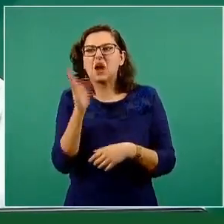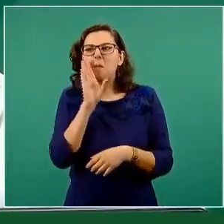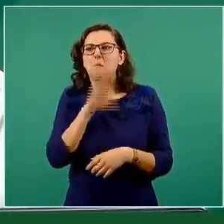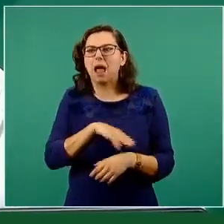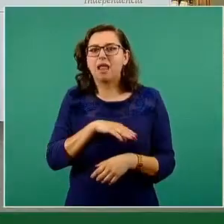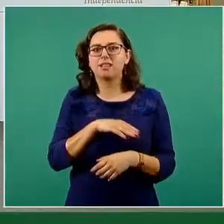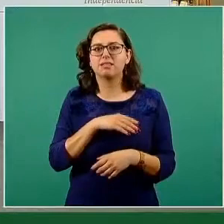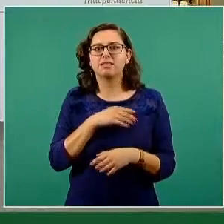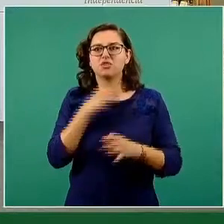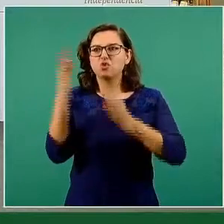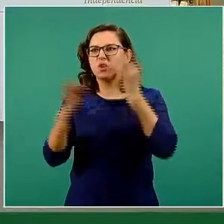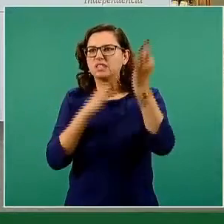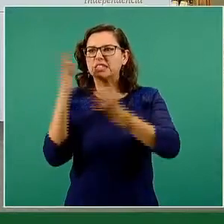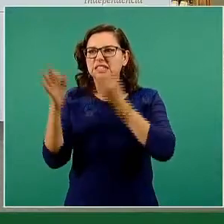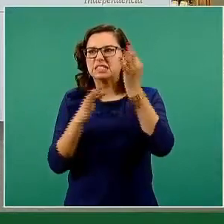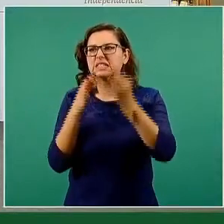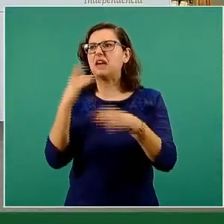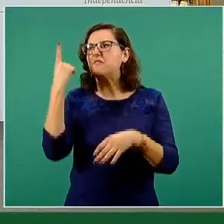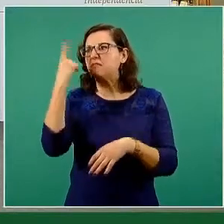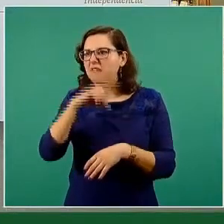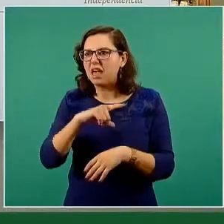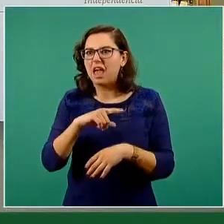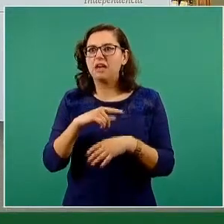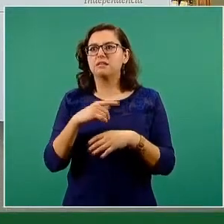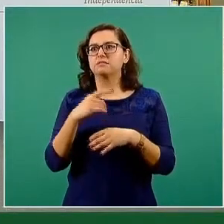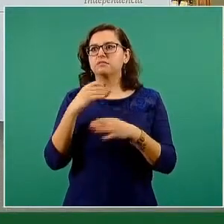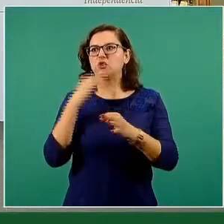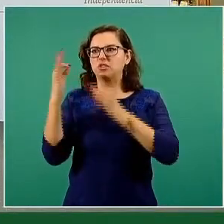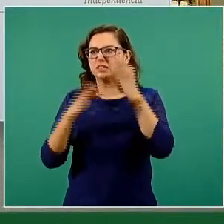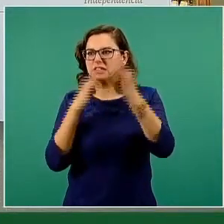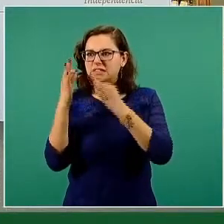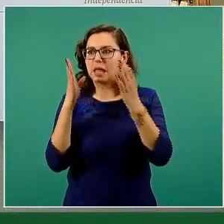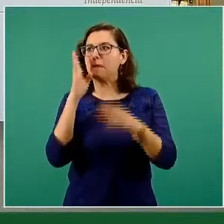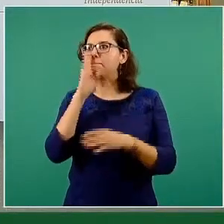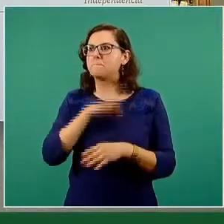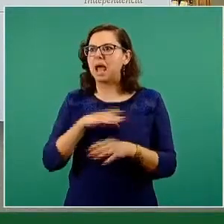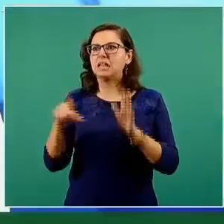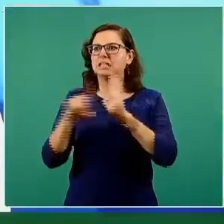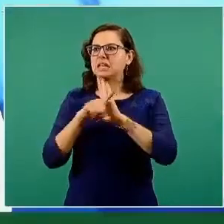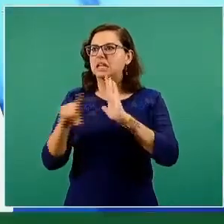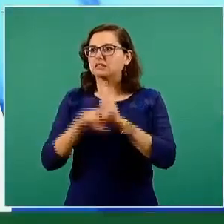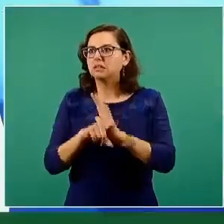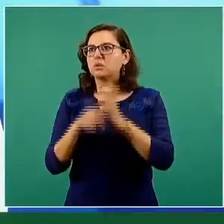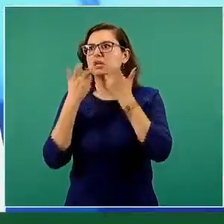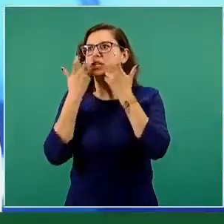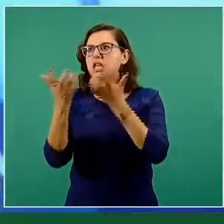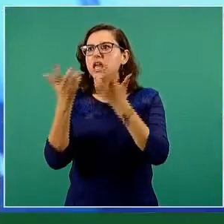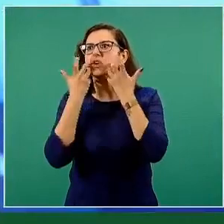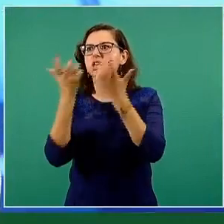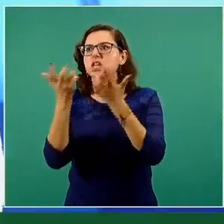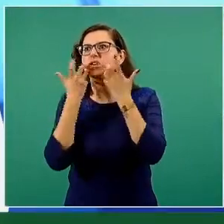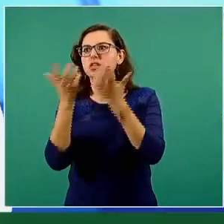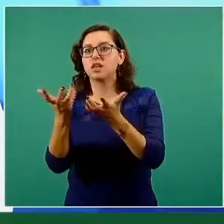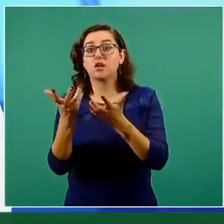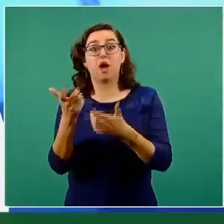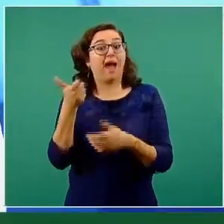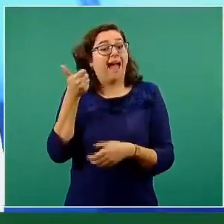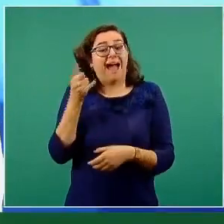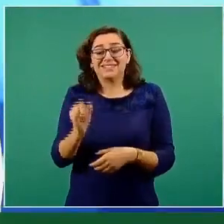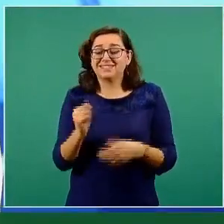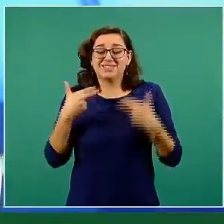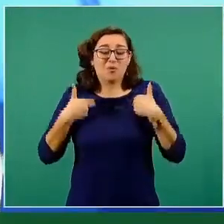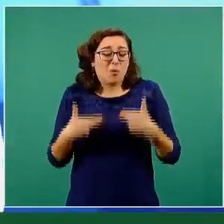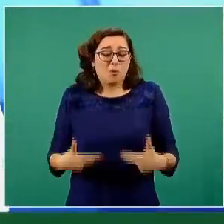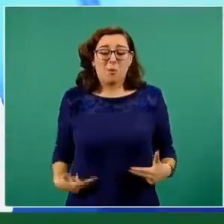noticias. Y eso, por supuesto, es un estímulo para grupos sociales maliciosos, para gente